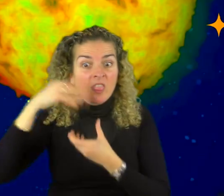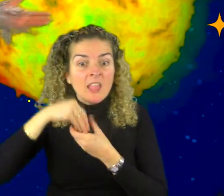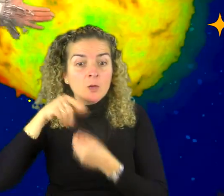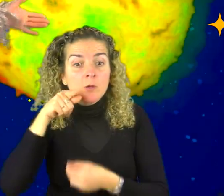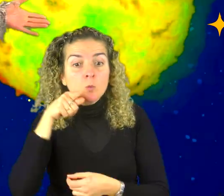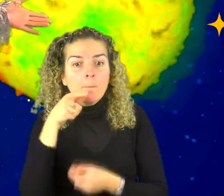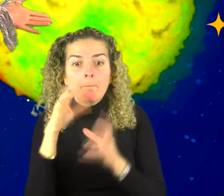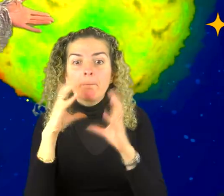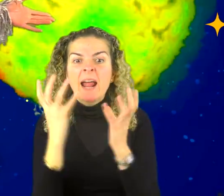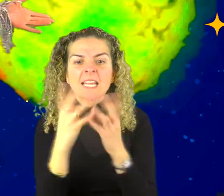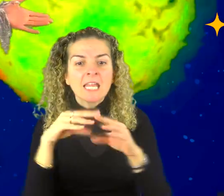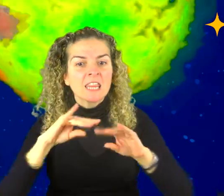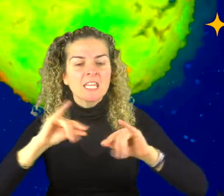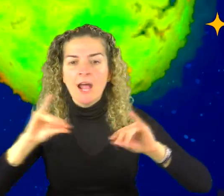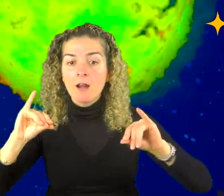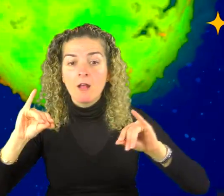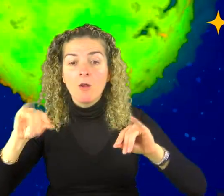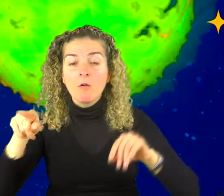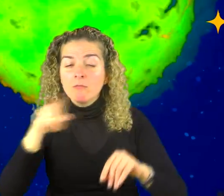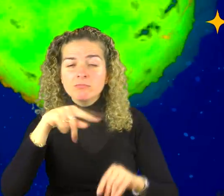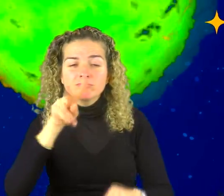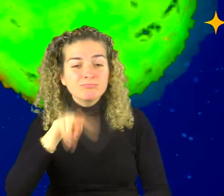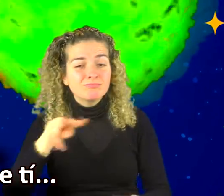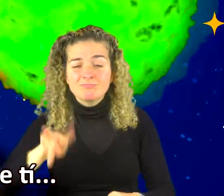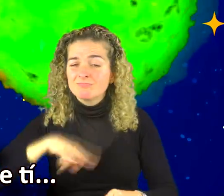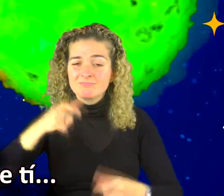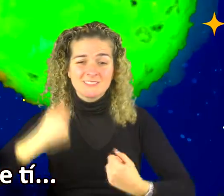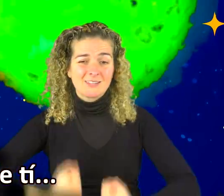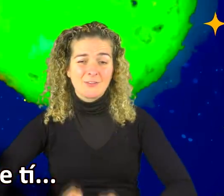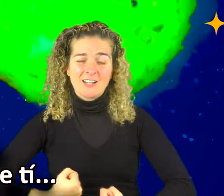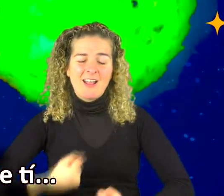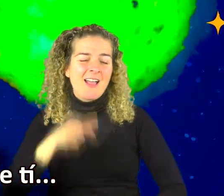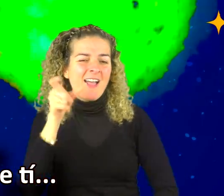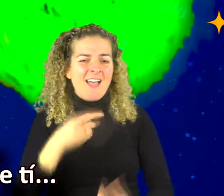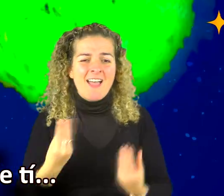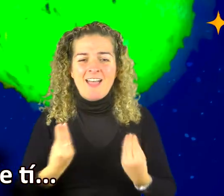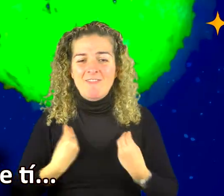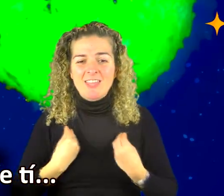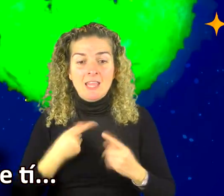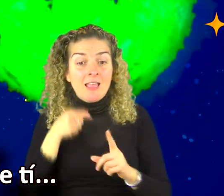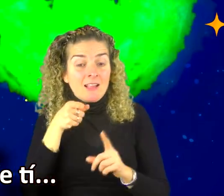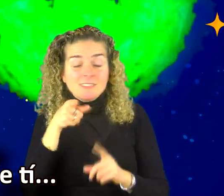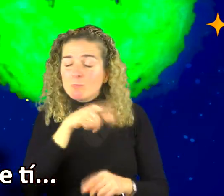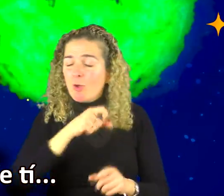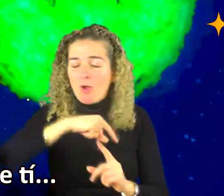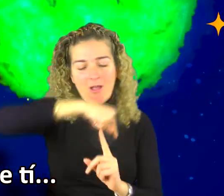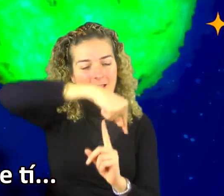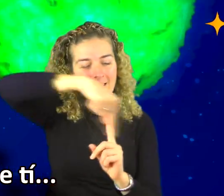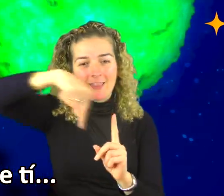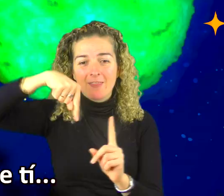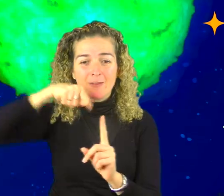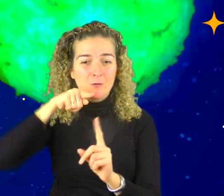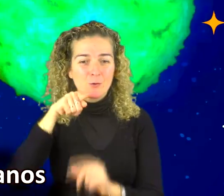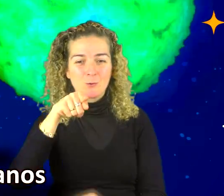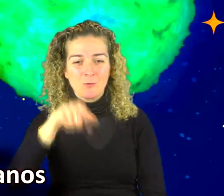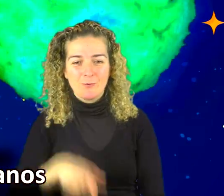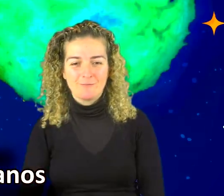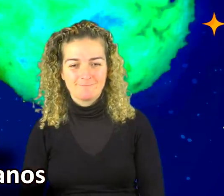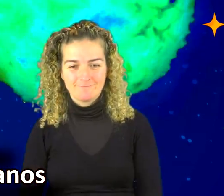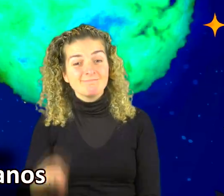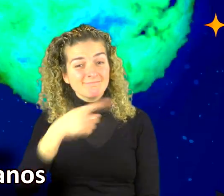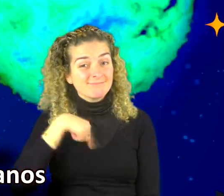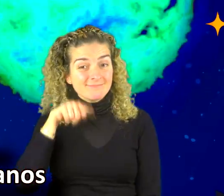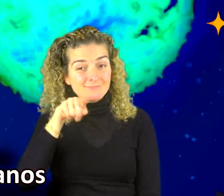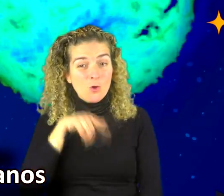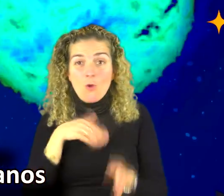El planeta luz está dentro de tu planeta Tierra y los seres extraordinarios que lo habitan están muy cerca de ti. Son